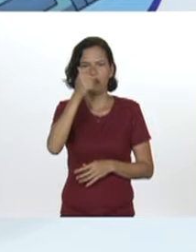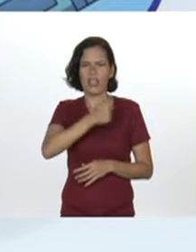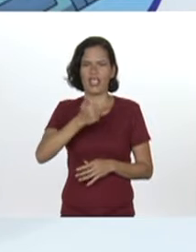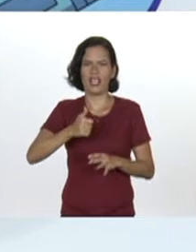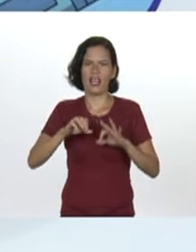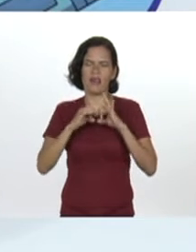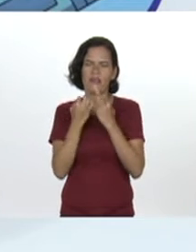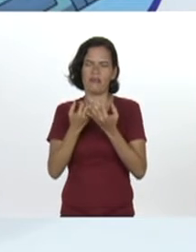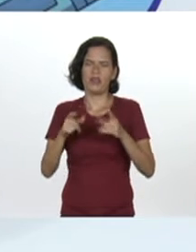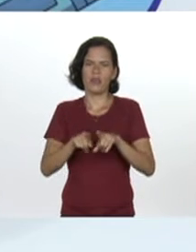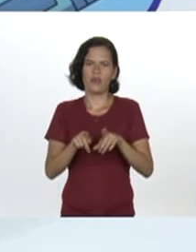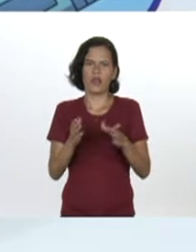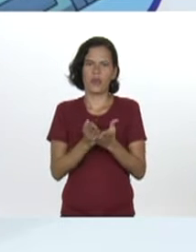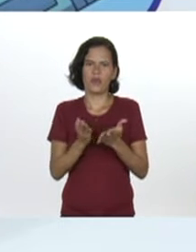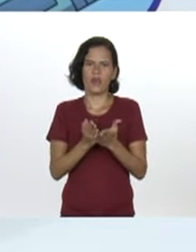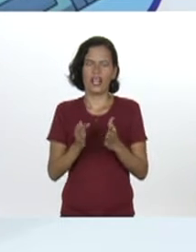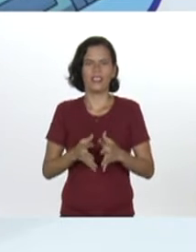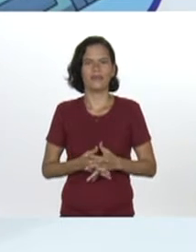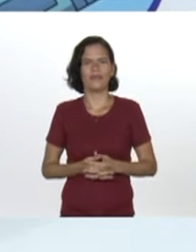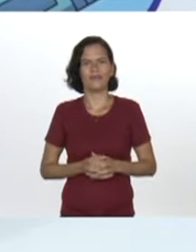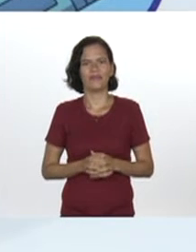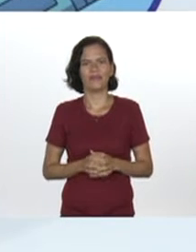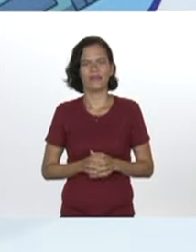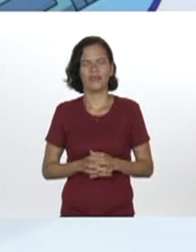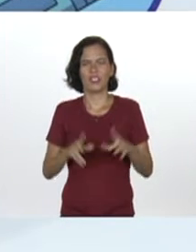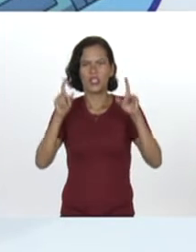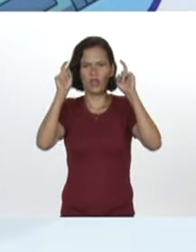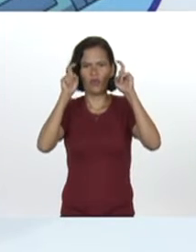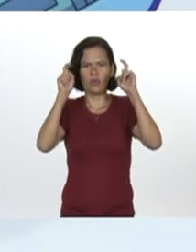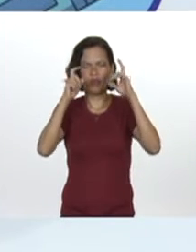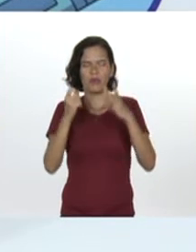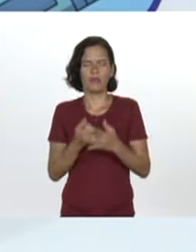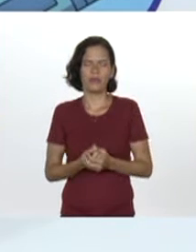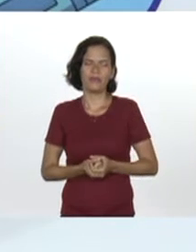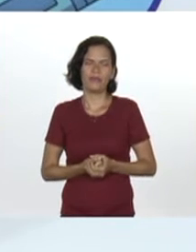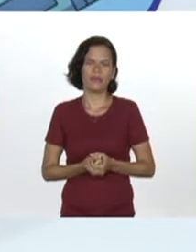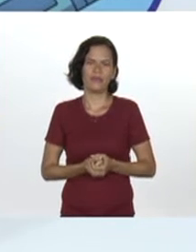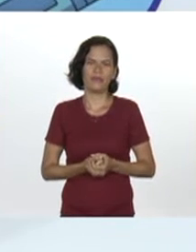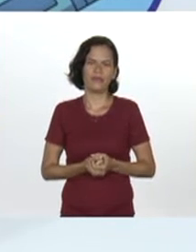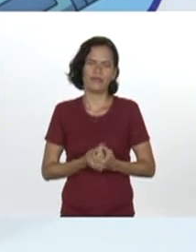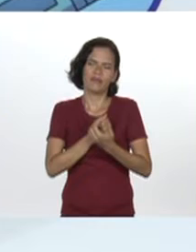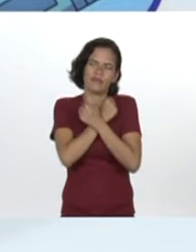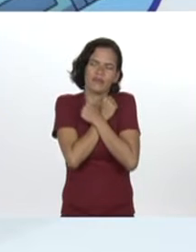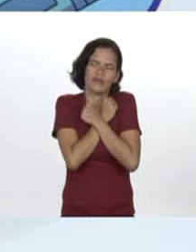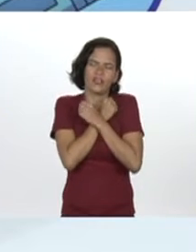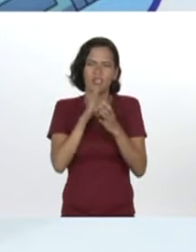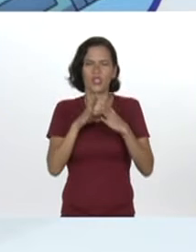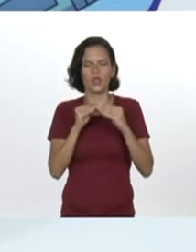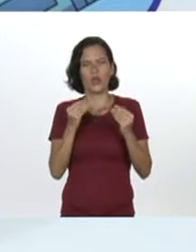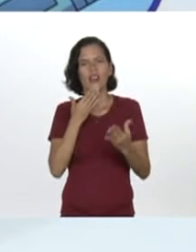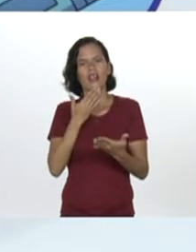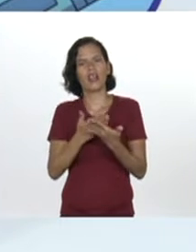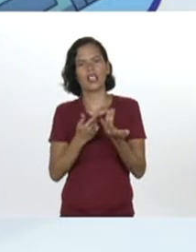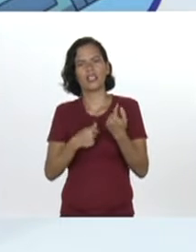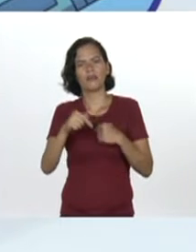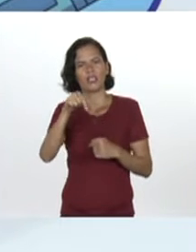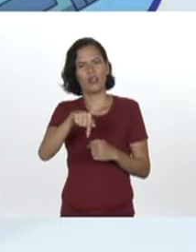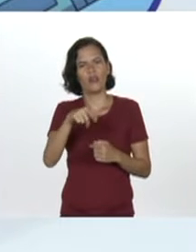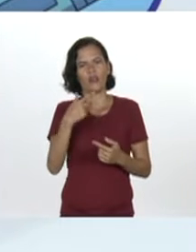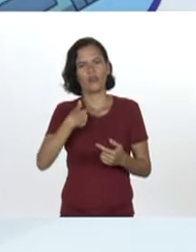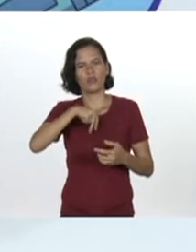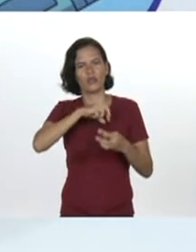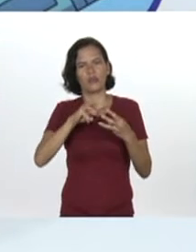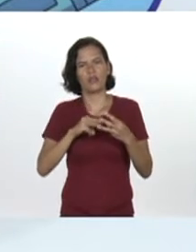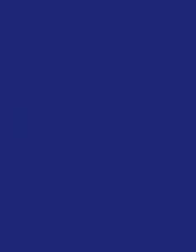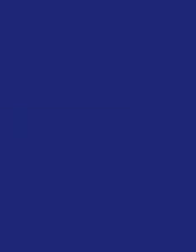Cada Familia Una Escuela para que nos formemos académicamente. Un abrazo para todos y gracias por estar hoy con